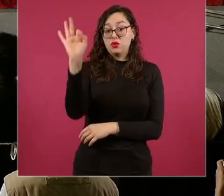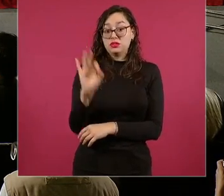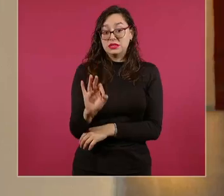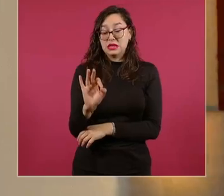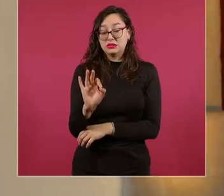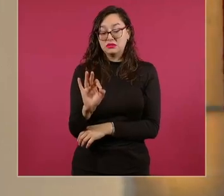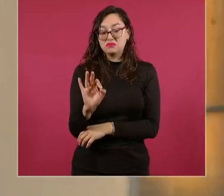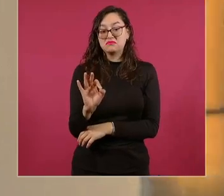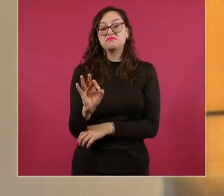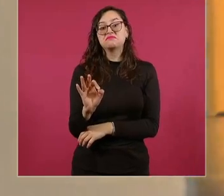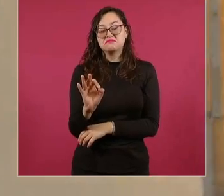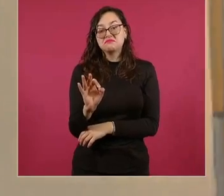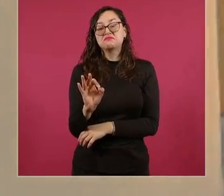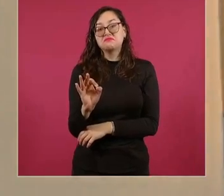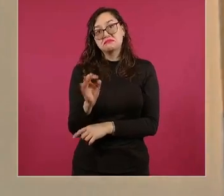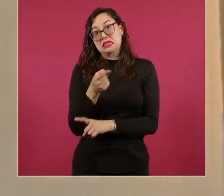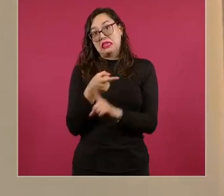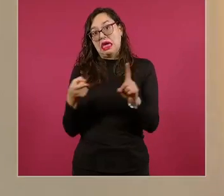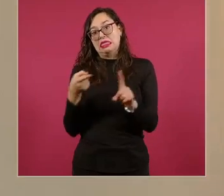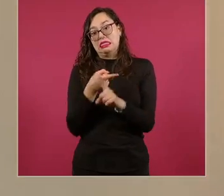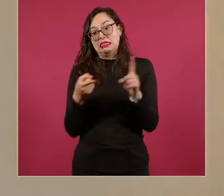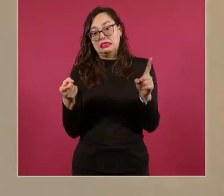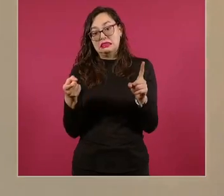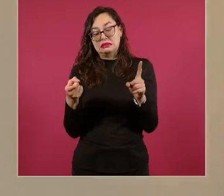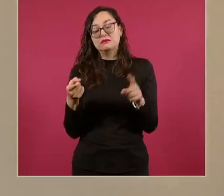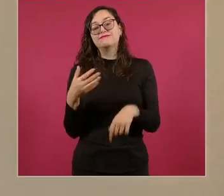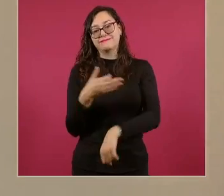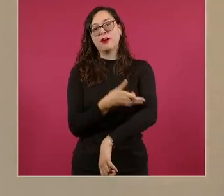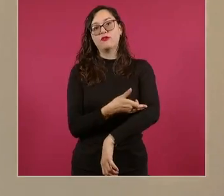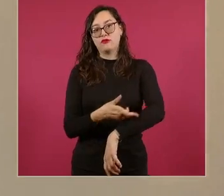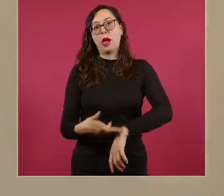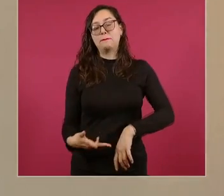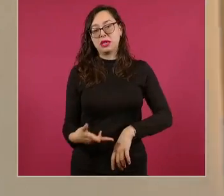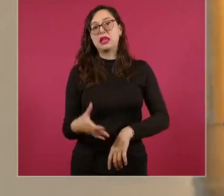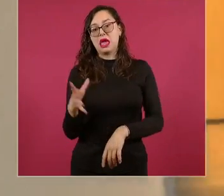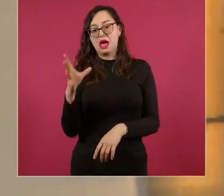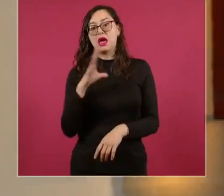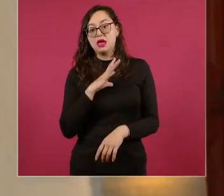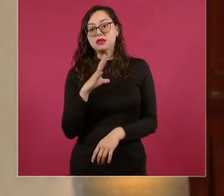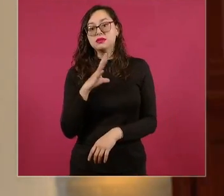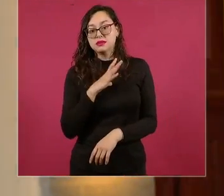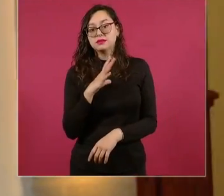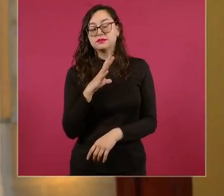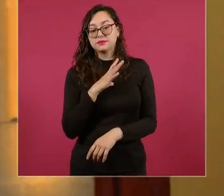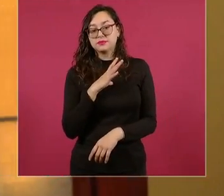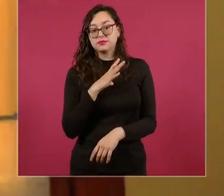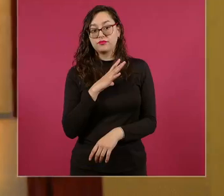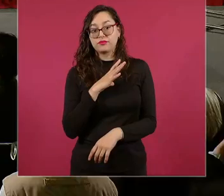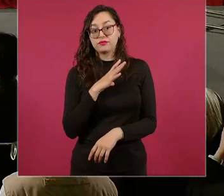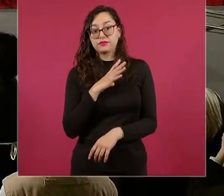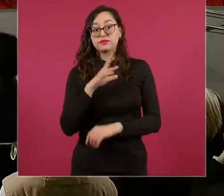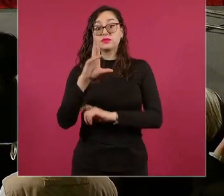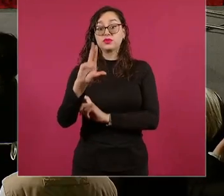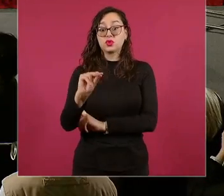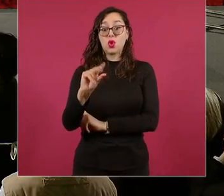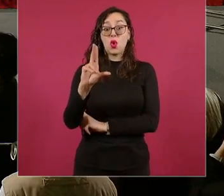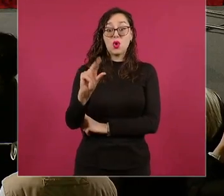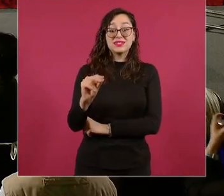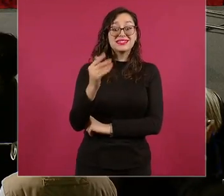tiene al menos un familiar en el poder judicial. El 85